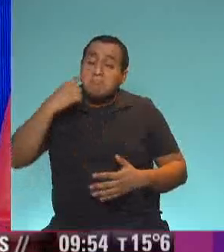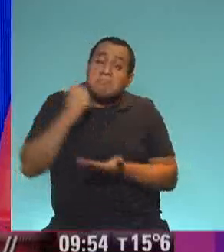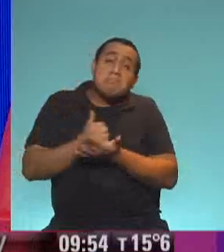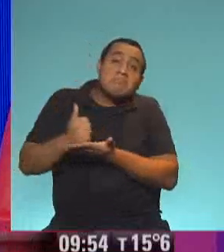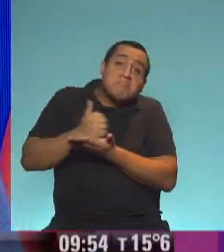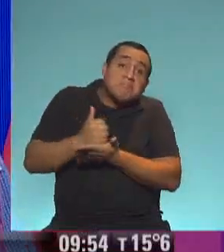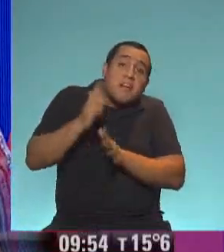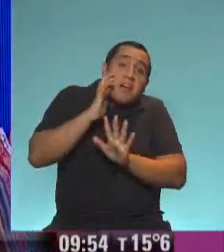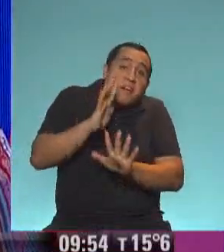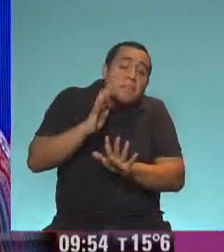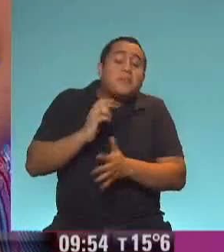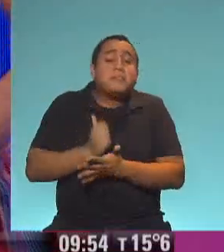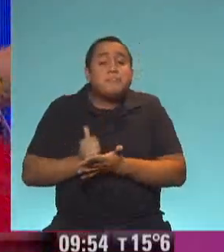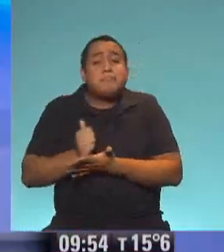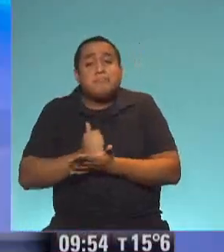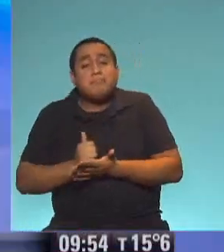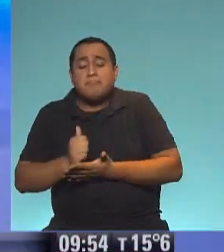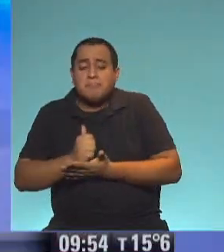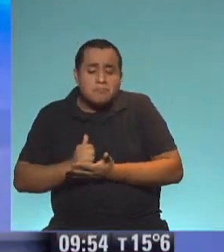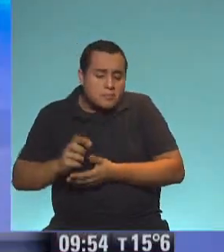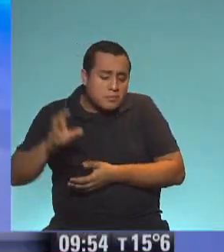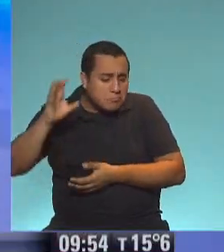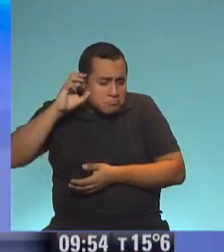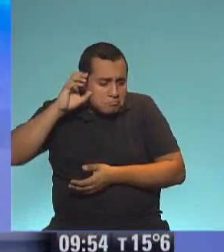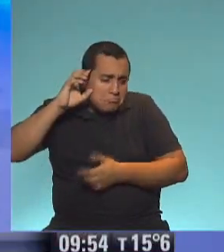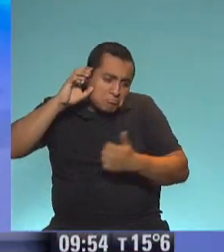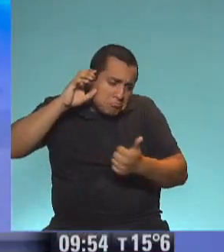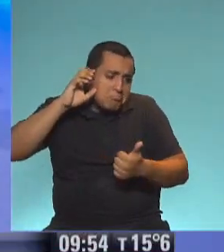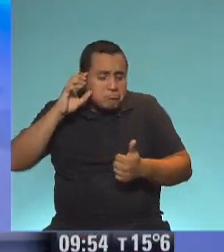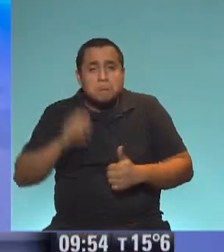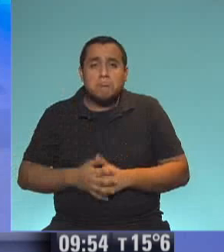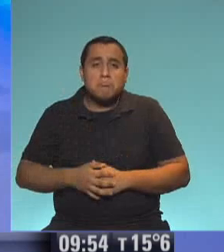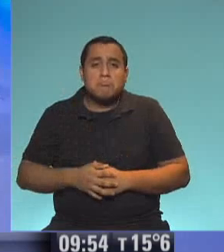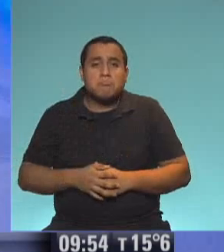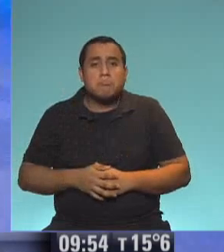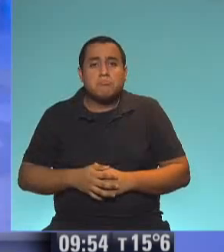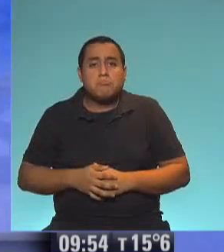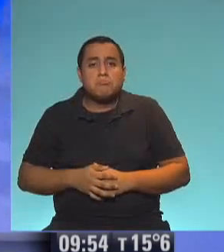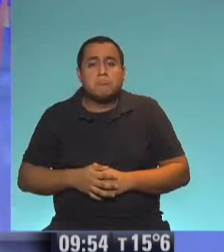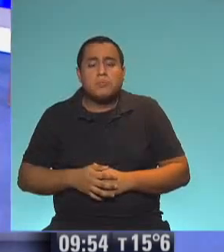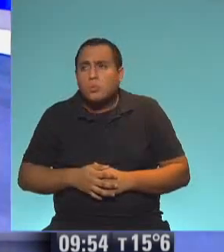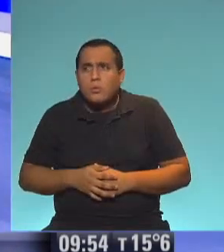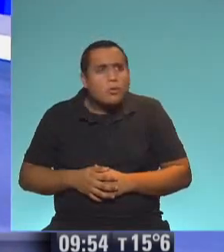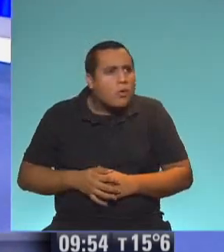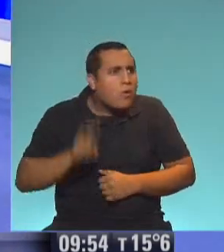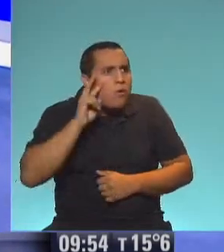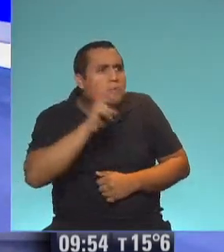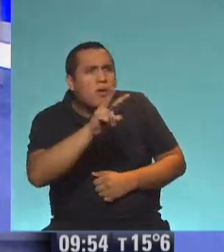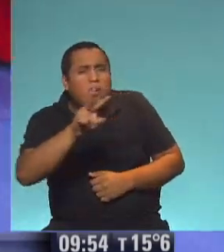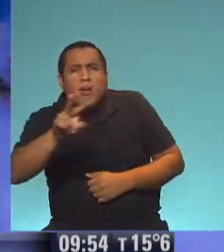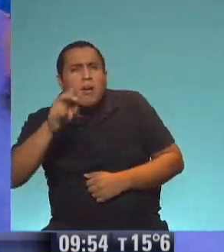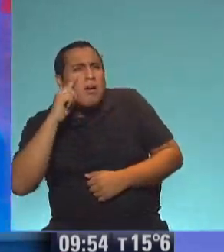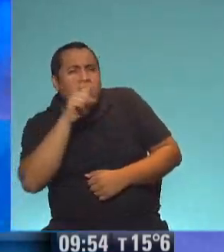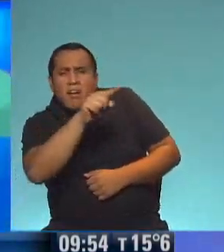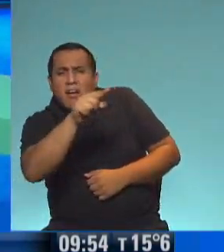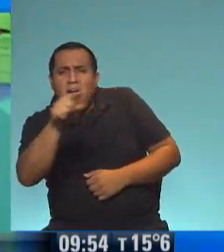ver. ¿Tiene tono? Sí, tiene tono. Sí, ¿no? Oh, sí, sí. ¡No lo puedo creer! Lo que ven mis ojos, allá en ese